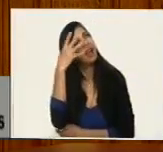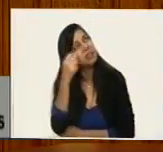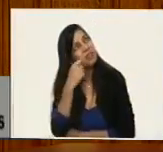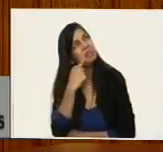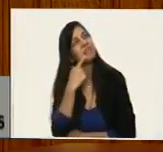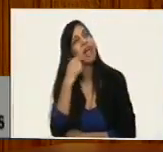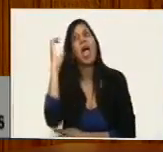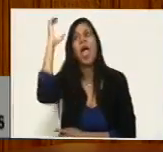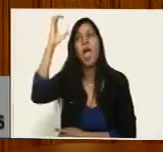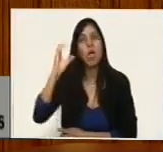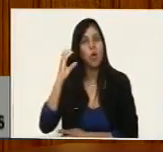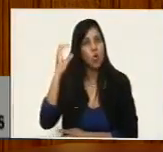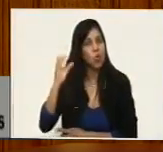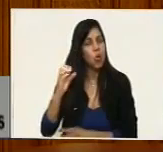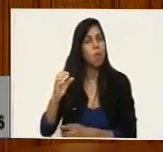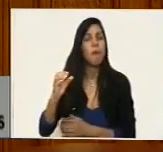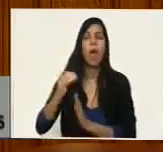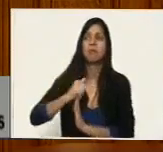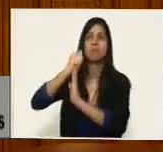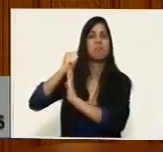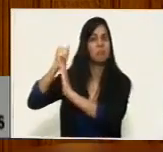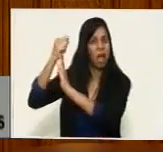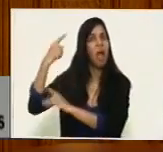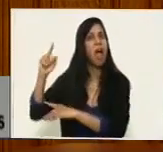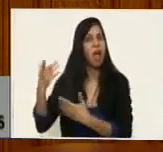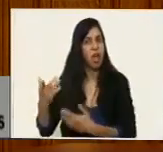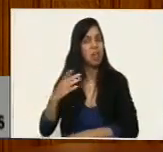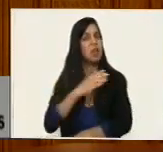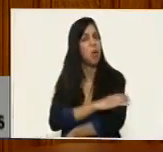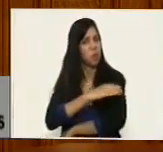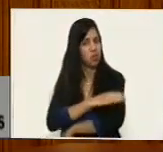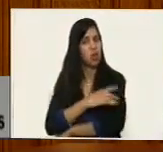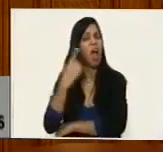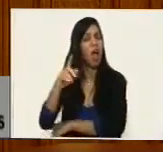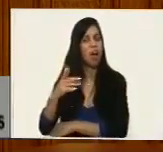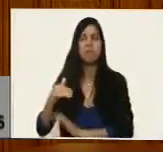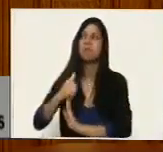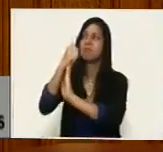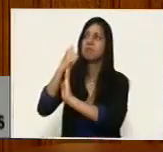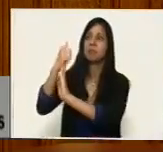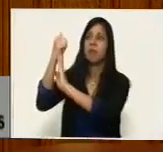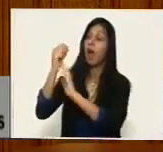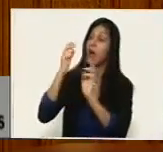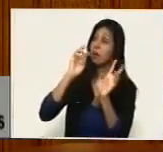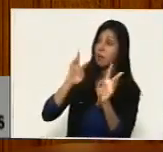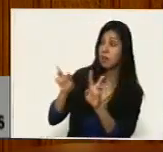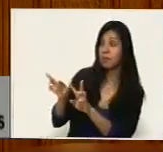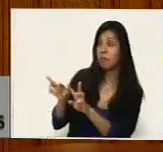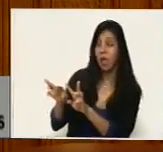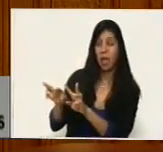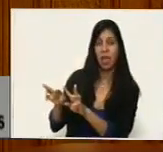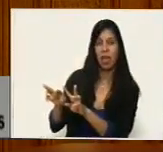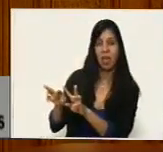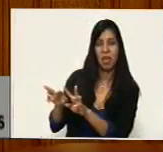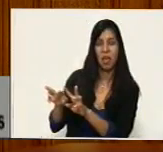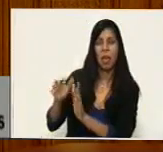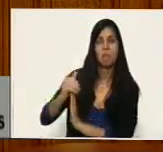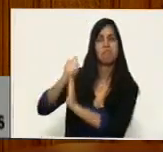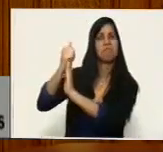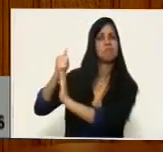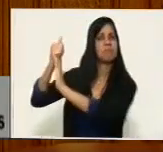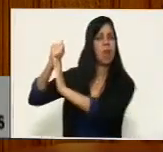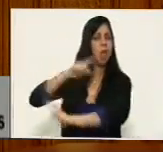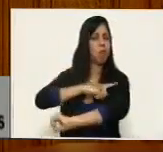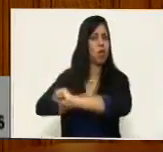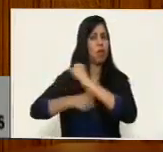Europa ha tenido líderes importantes, incluso de la derecha, que uno ha visto que han sido líderes que han tenido,